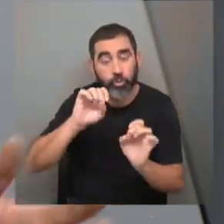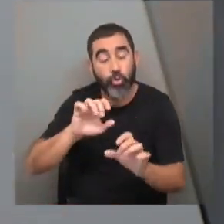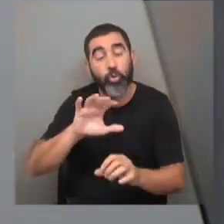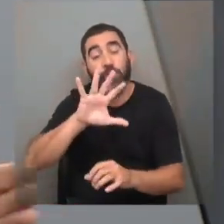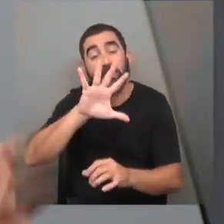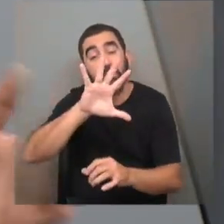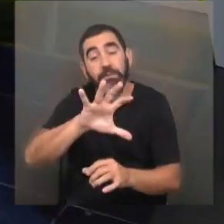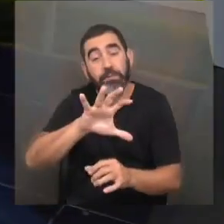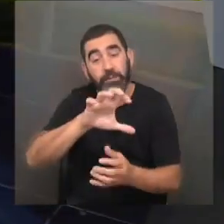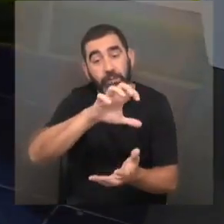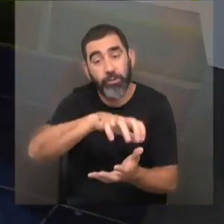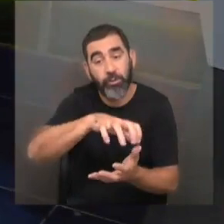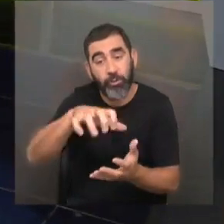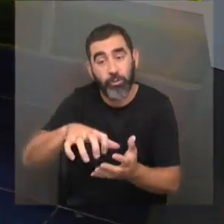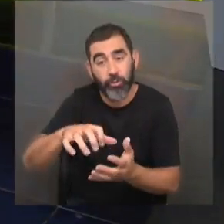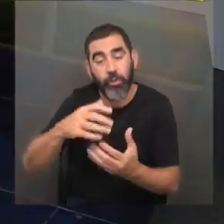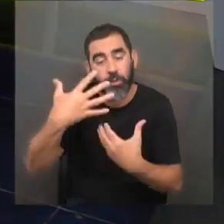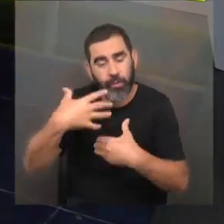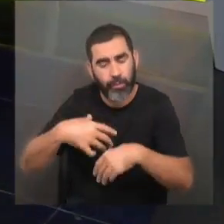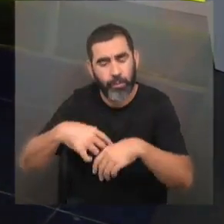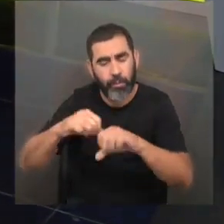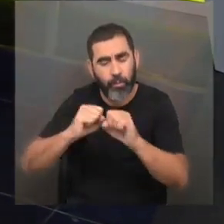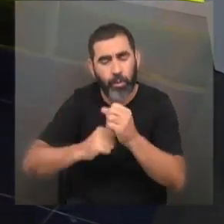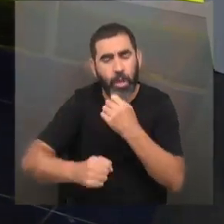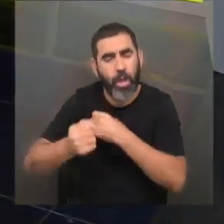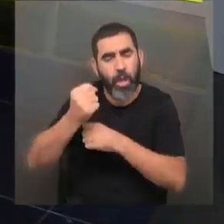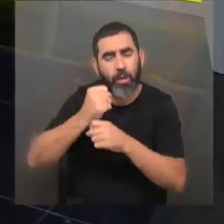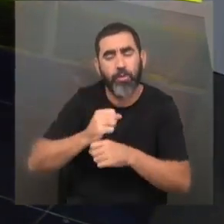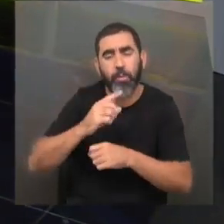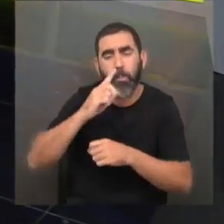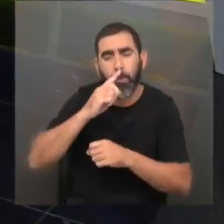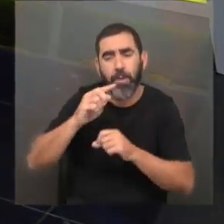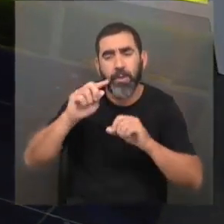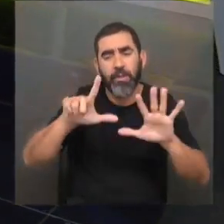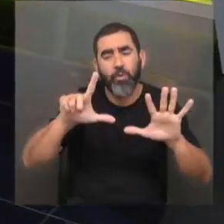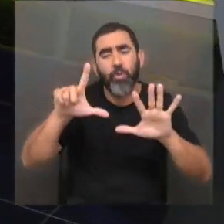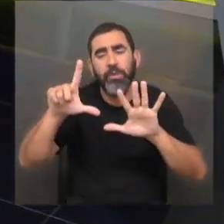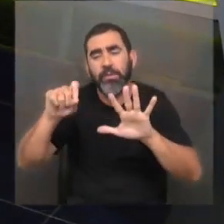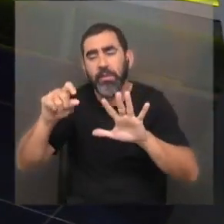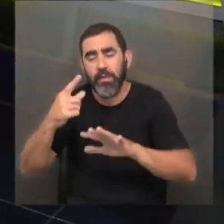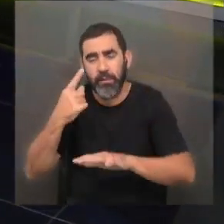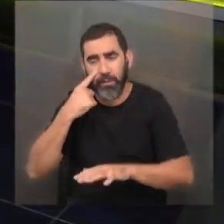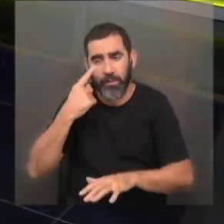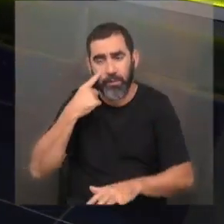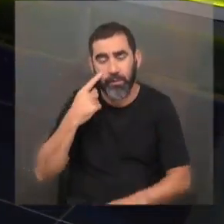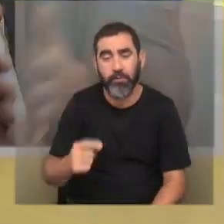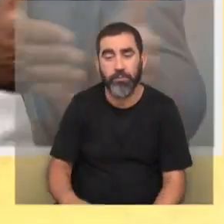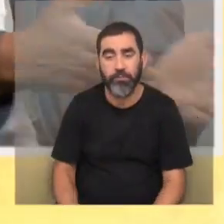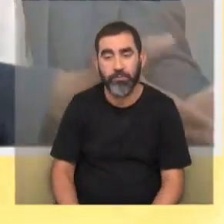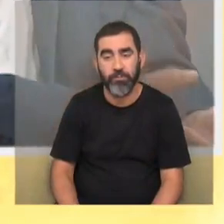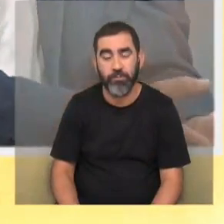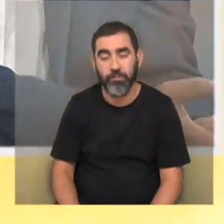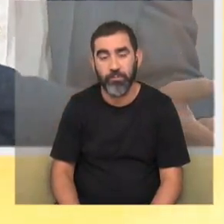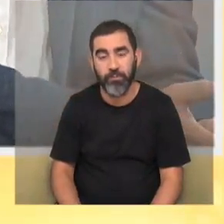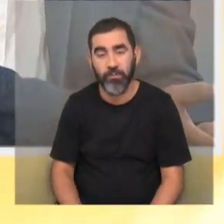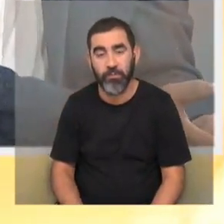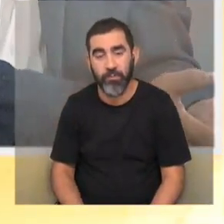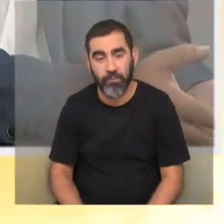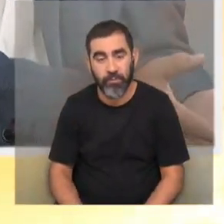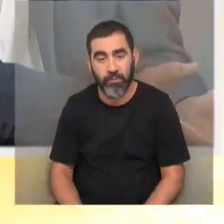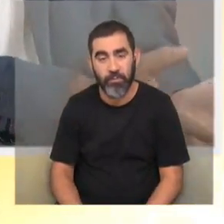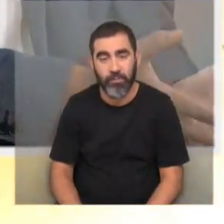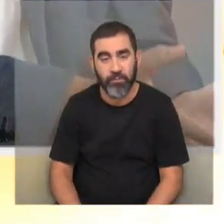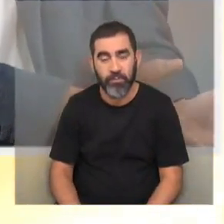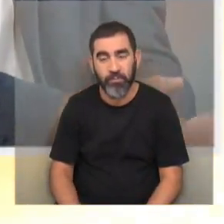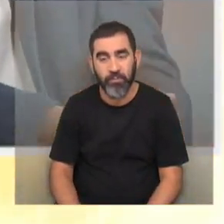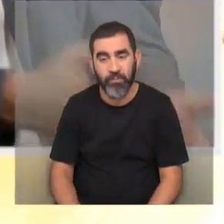5, son posiciones que ya eran descubiertas desde el año 1770, se conocen. Y recién ahora esas posiciones